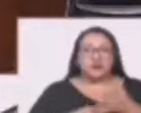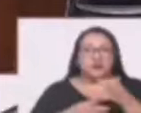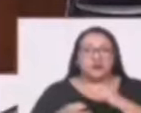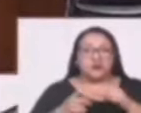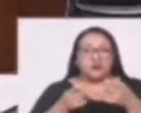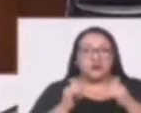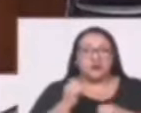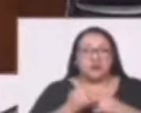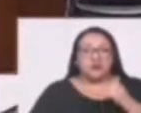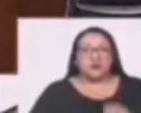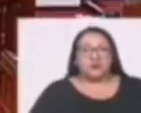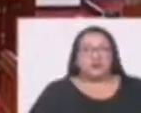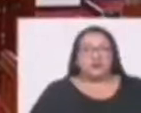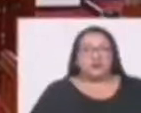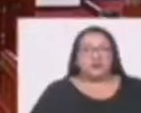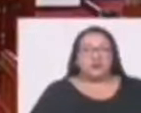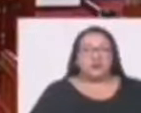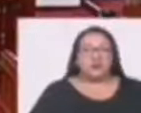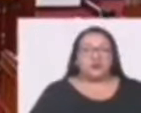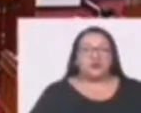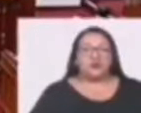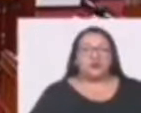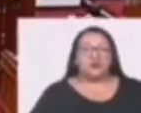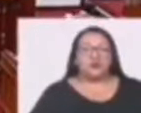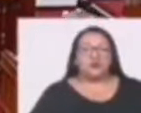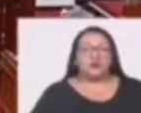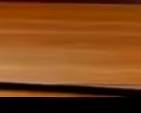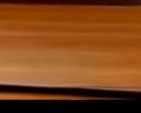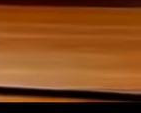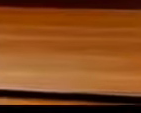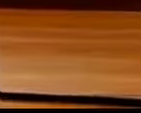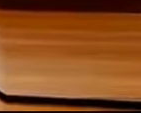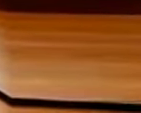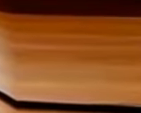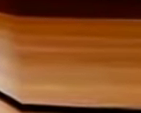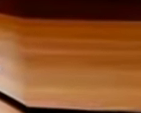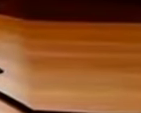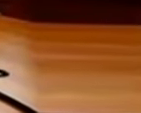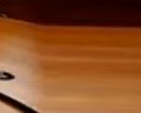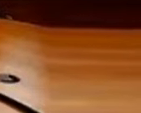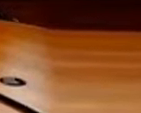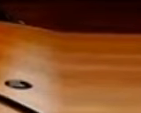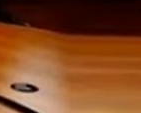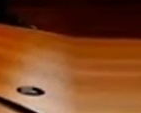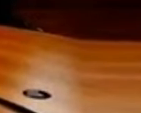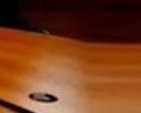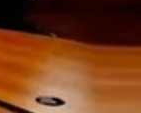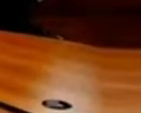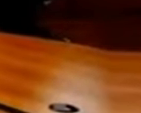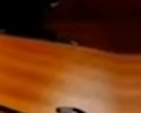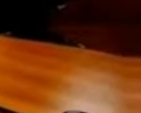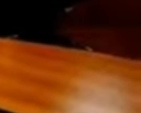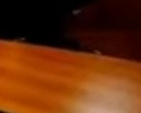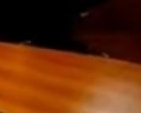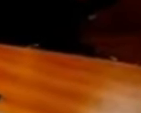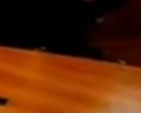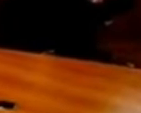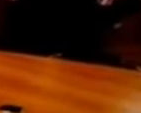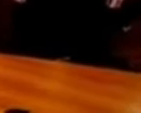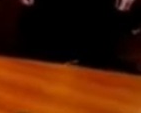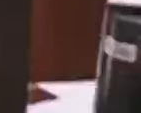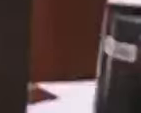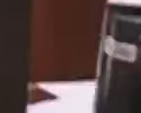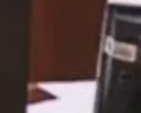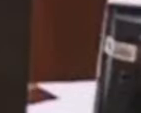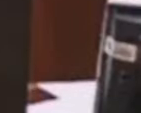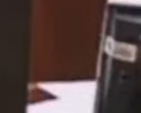Congreso acaba de aprobar la destitución e inhabilitación de los miembros de la Junta Nacional de